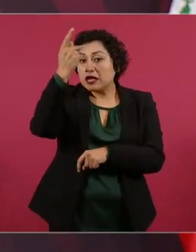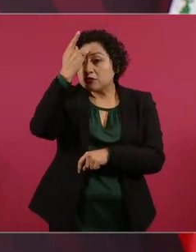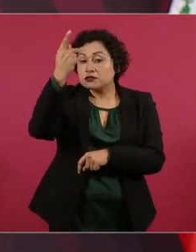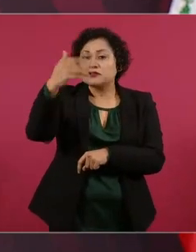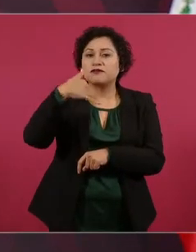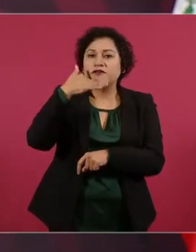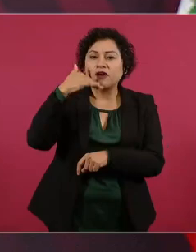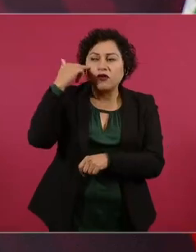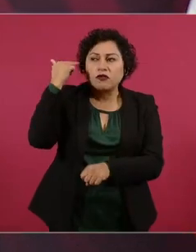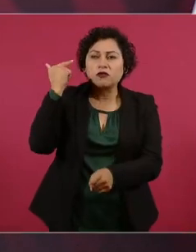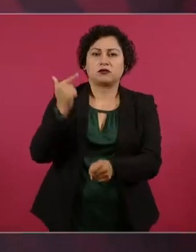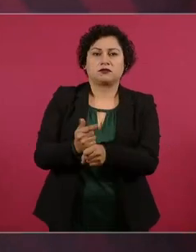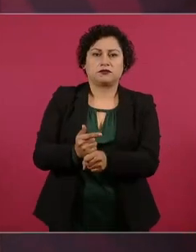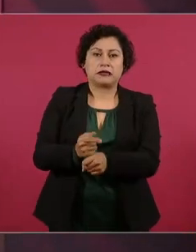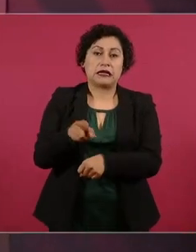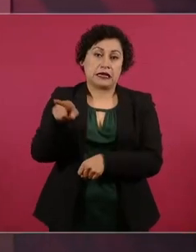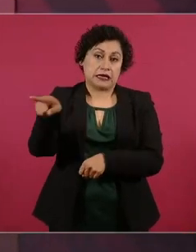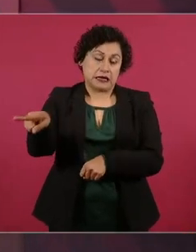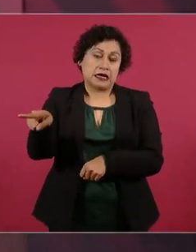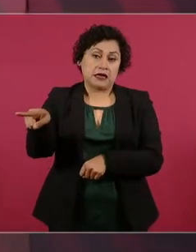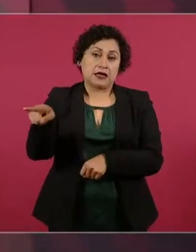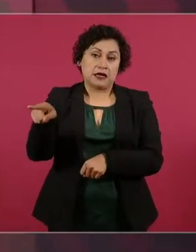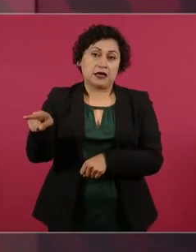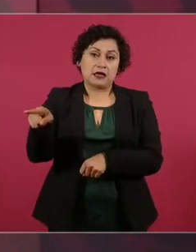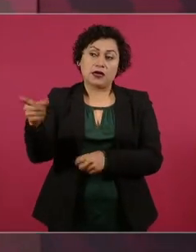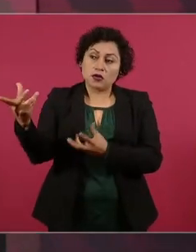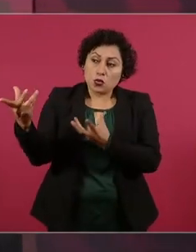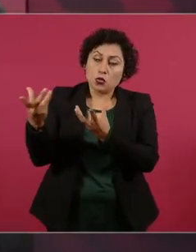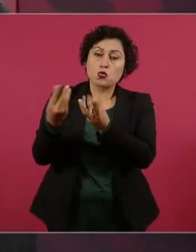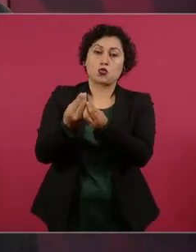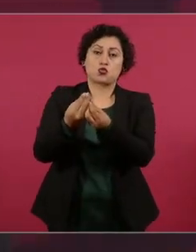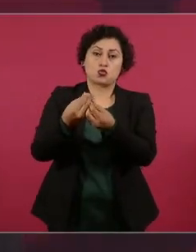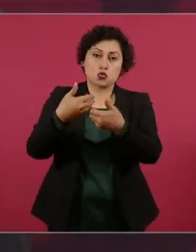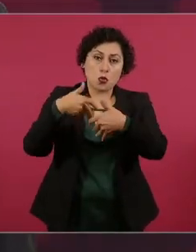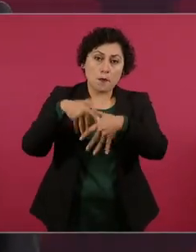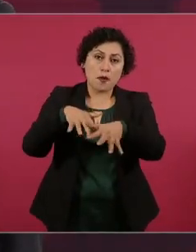logrado con una marcha por la dignidad